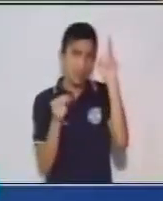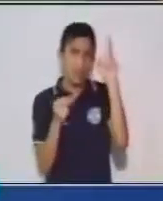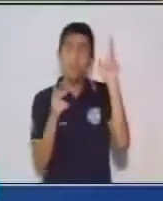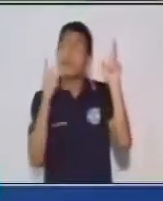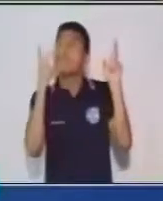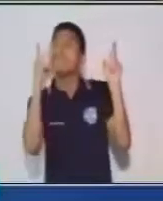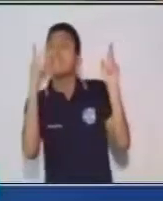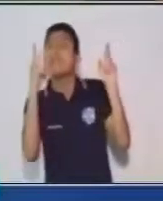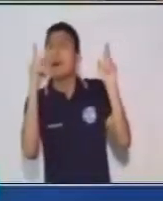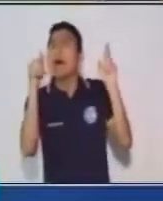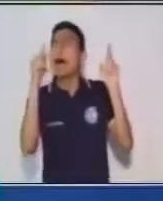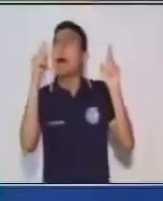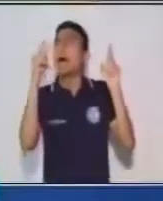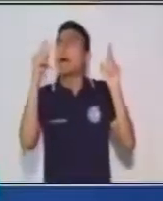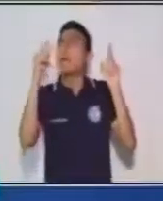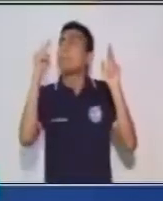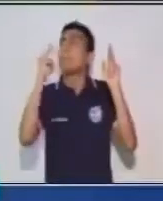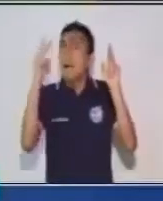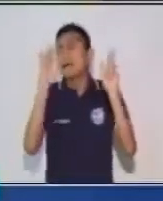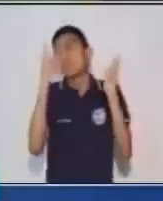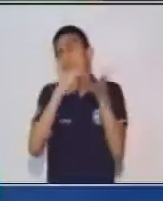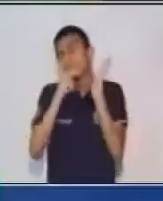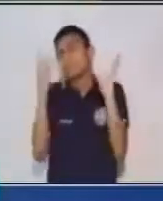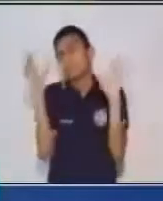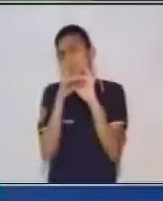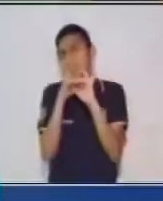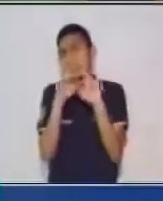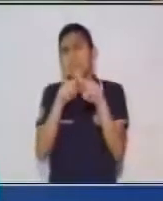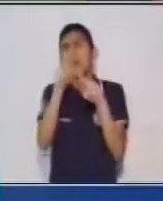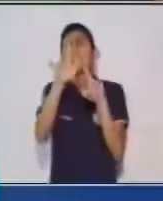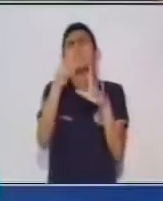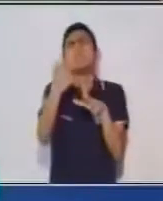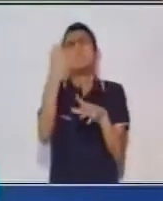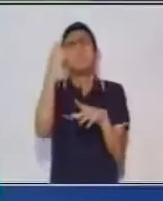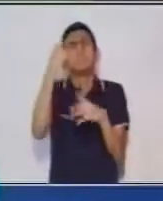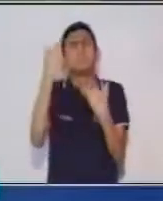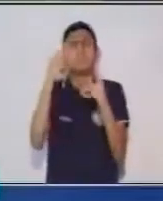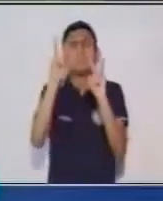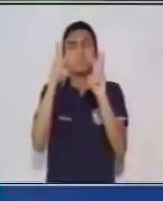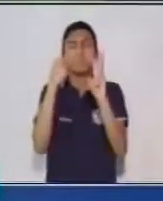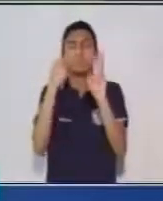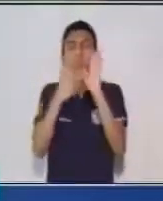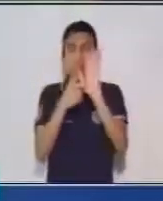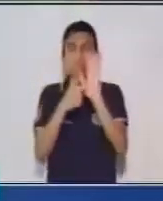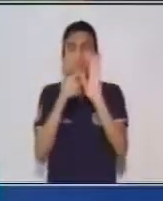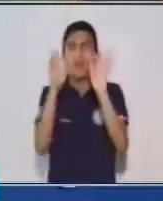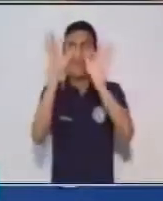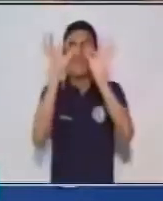hagamos el ejercicio con la figura 6. ¿Qué crees tú que se refiere a esta figura?